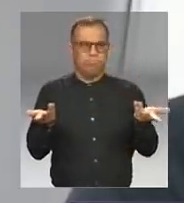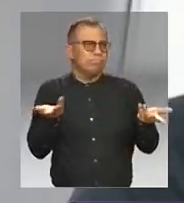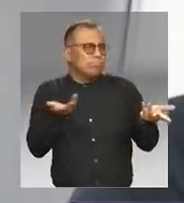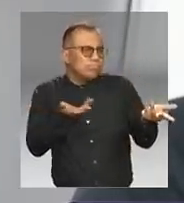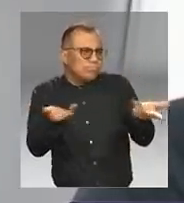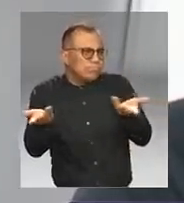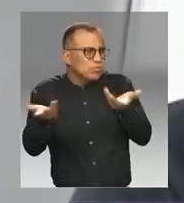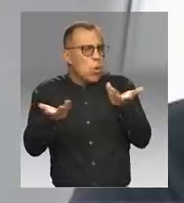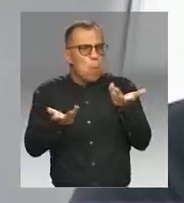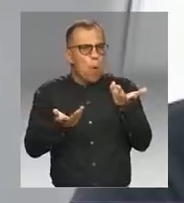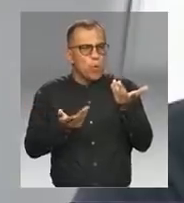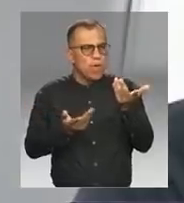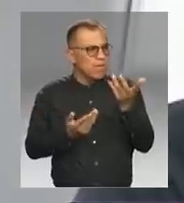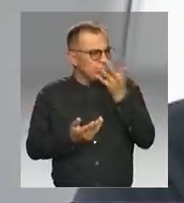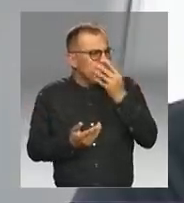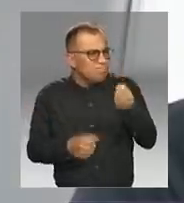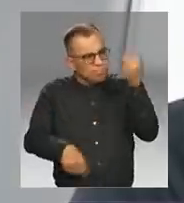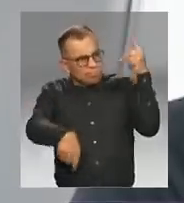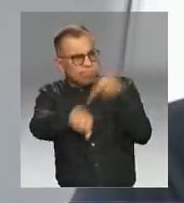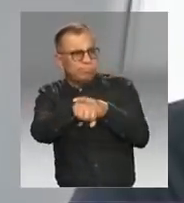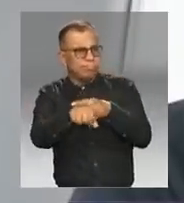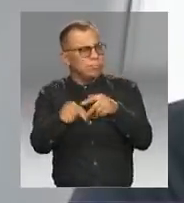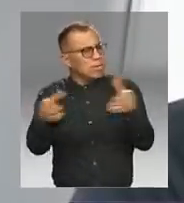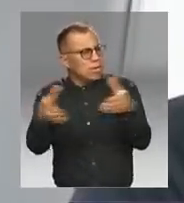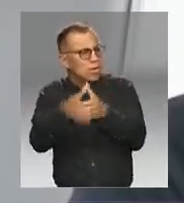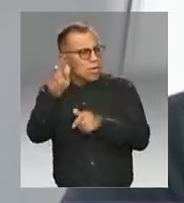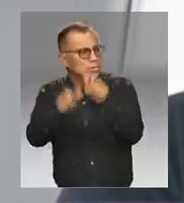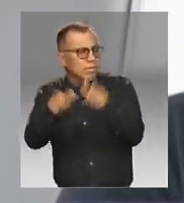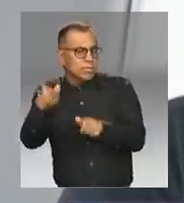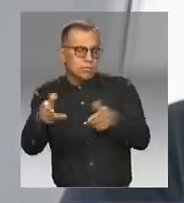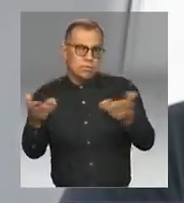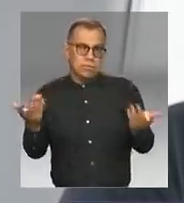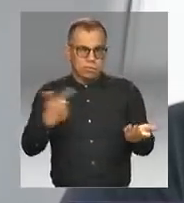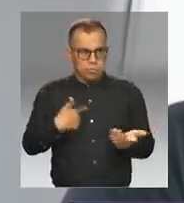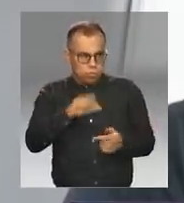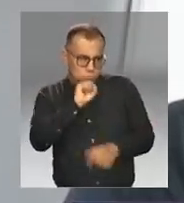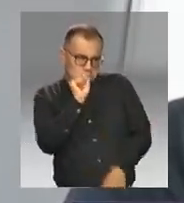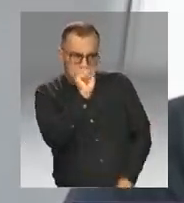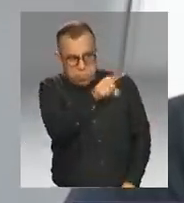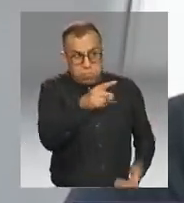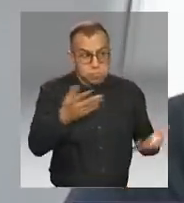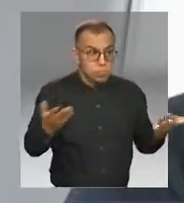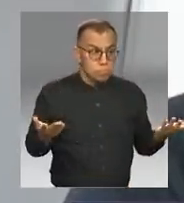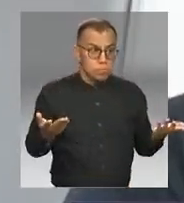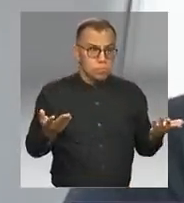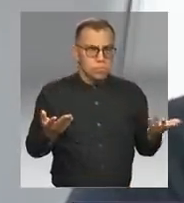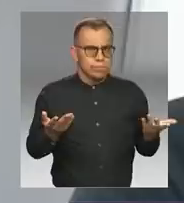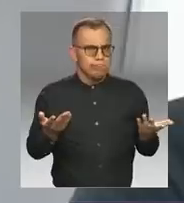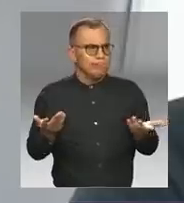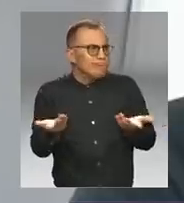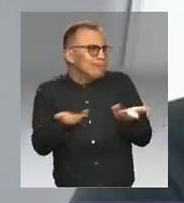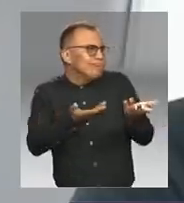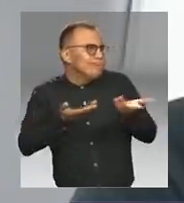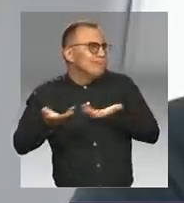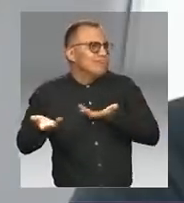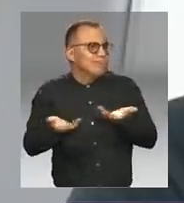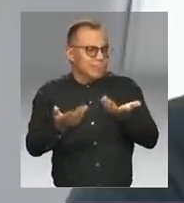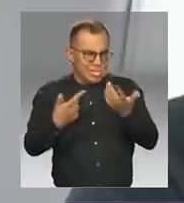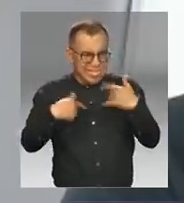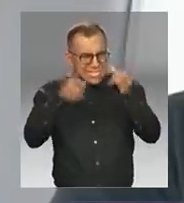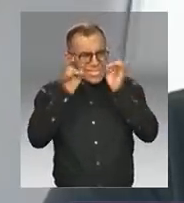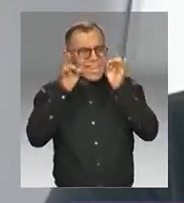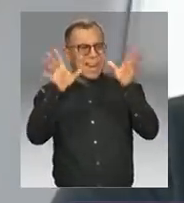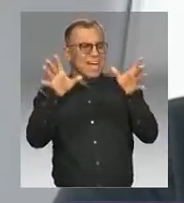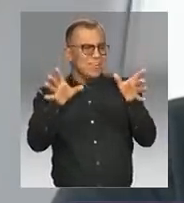de bellaquería en contra del pueblo? Pues yo les pregunto a ustedes. Entonces eso es lo que me parece